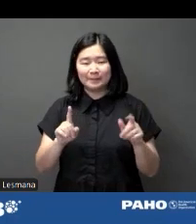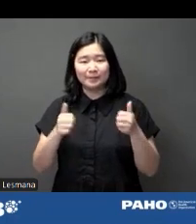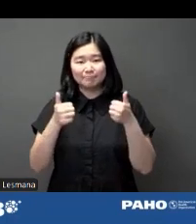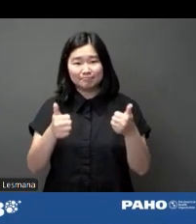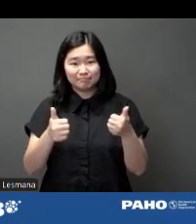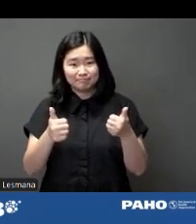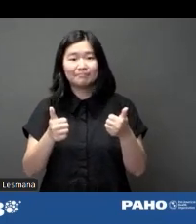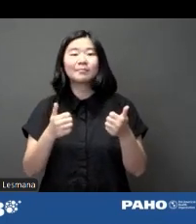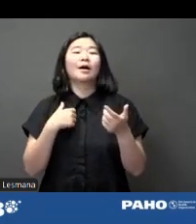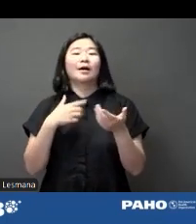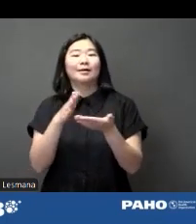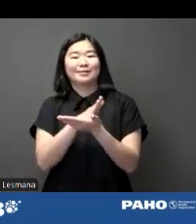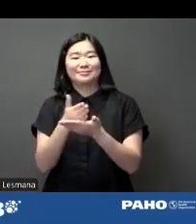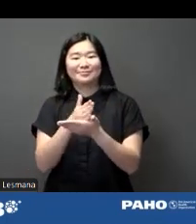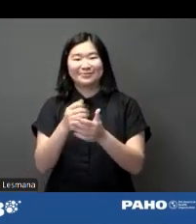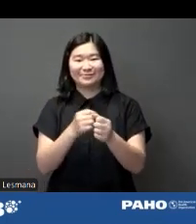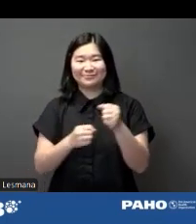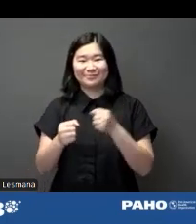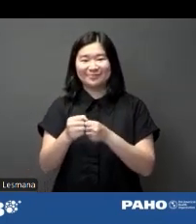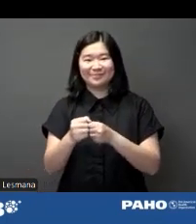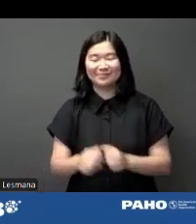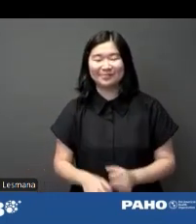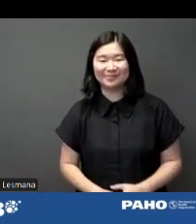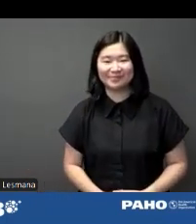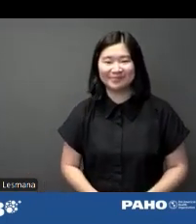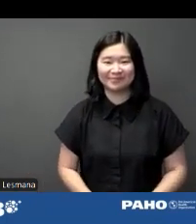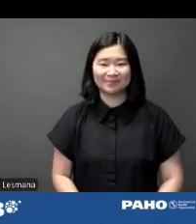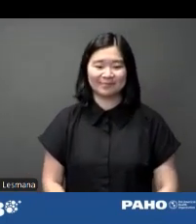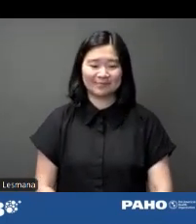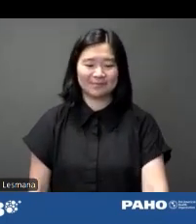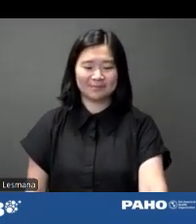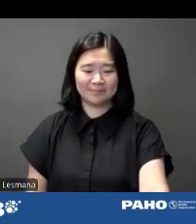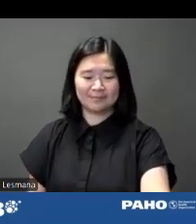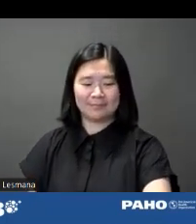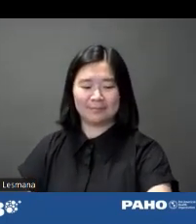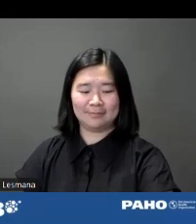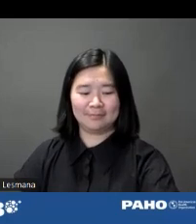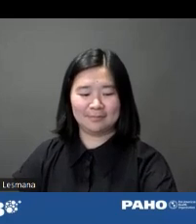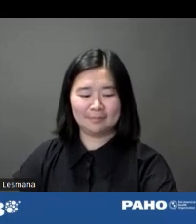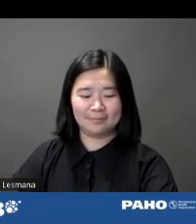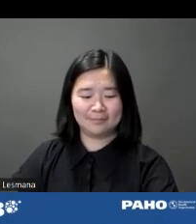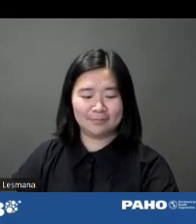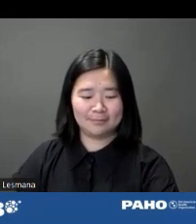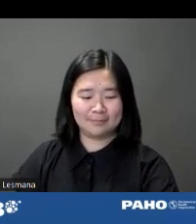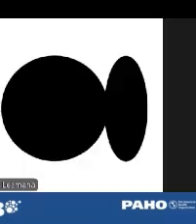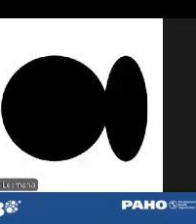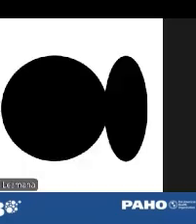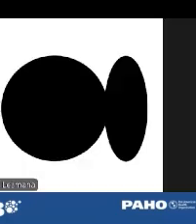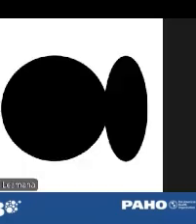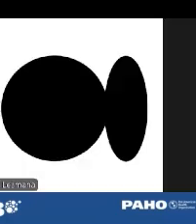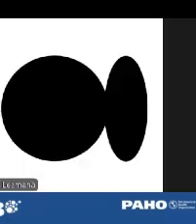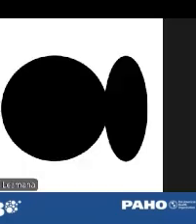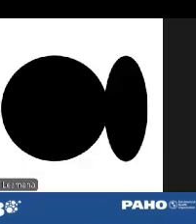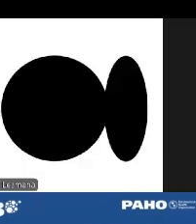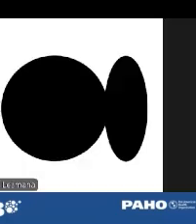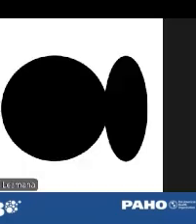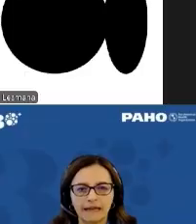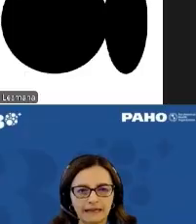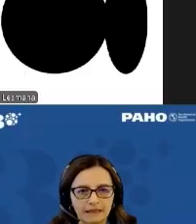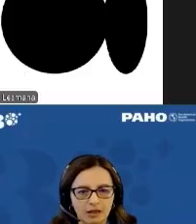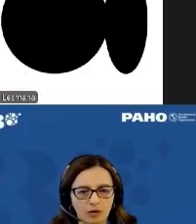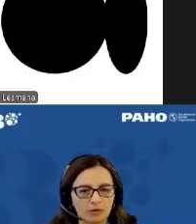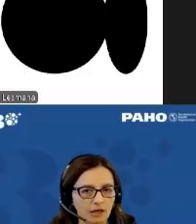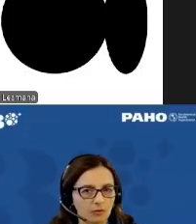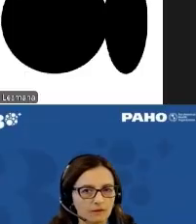Creo que ahora todos lo están viendo, la presentación en modo de presentación. La iniciativa de